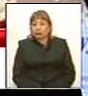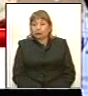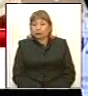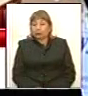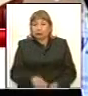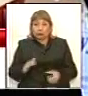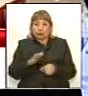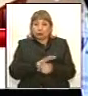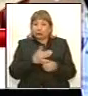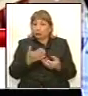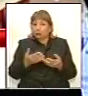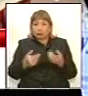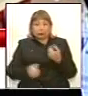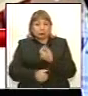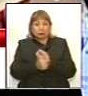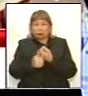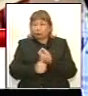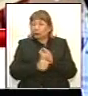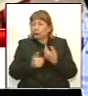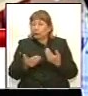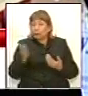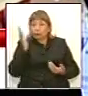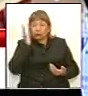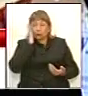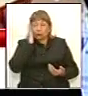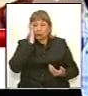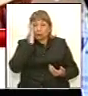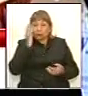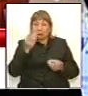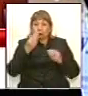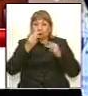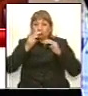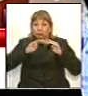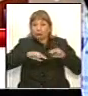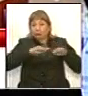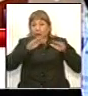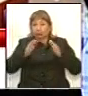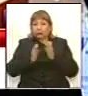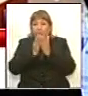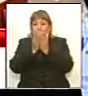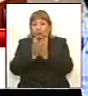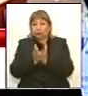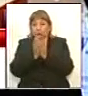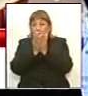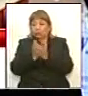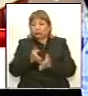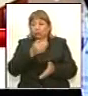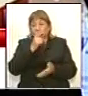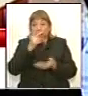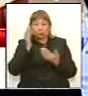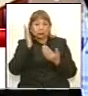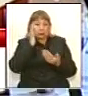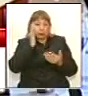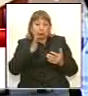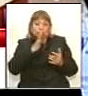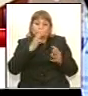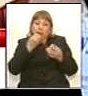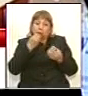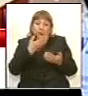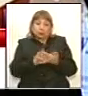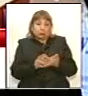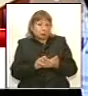no cause graves problemas. Se sabe que la Marina tiene barcos desalinizadores, no sé si están operativos o